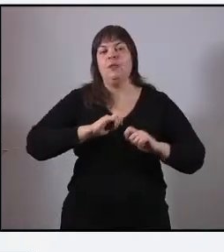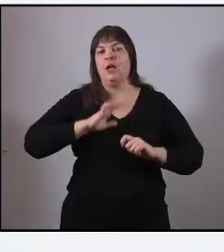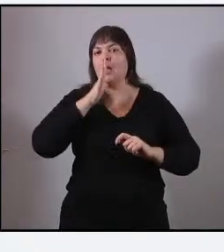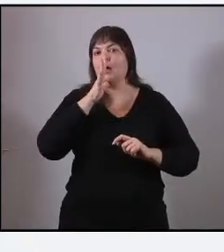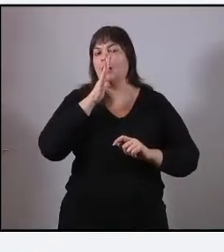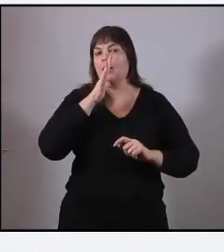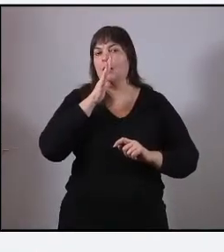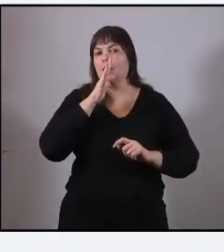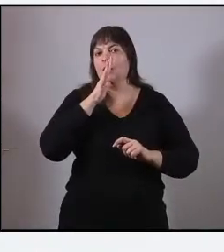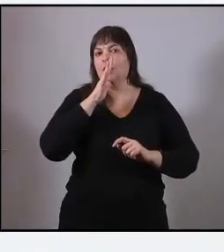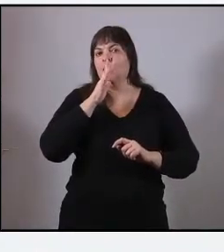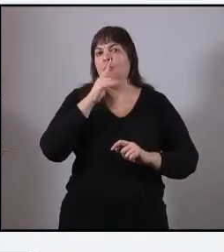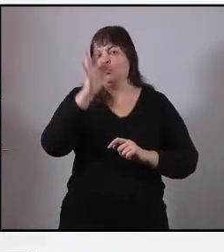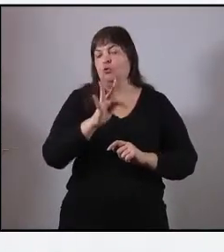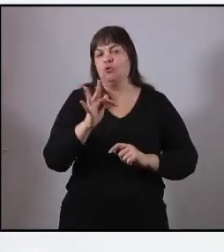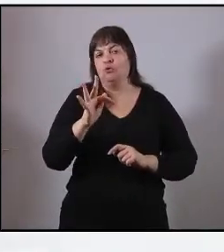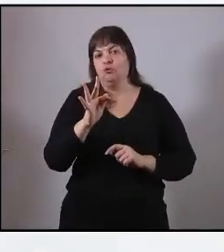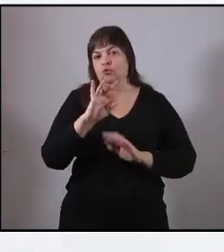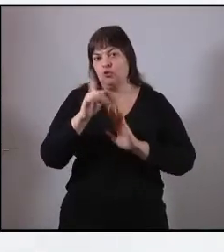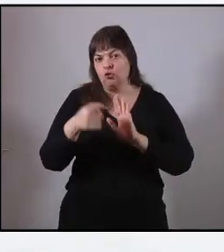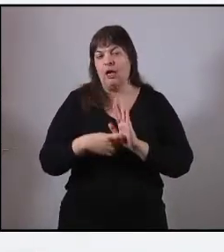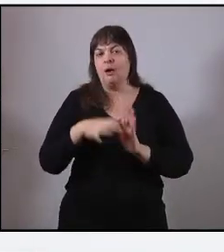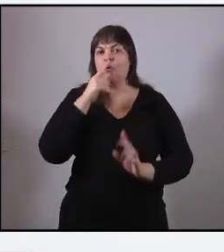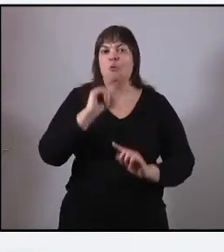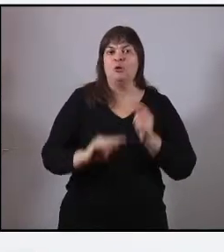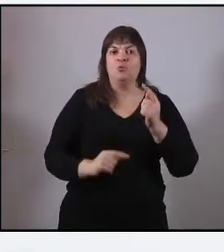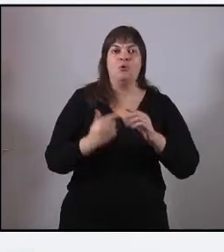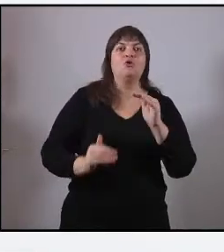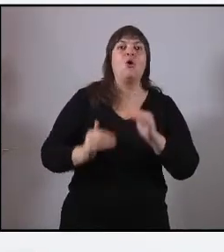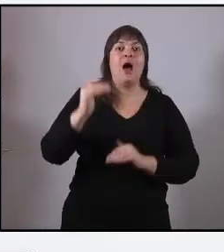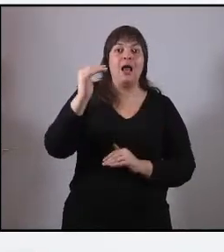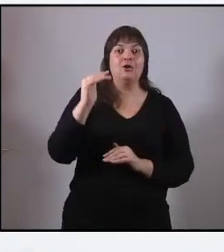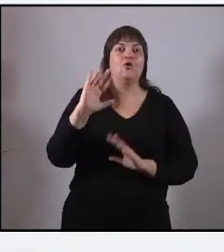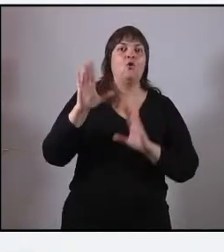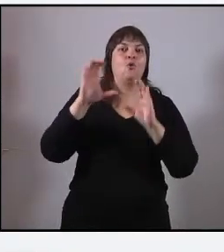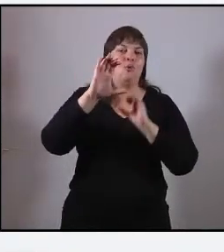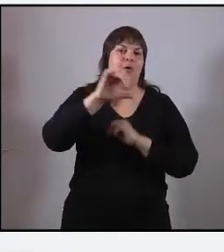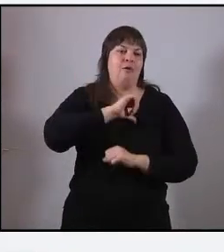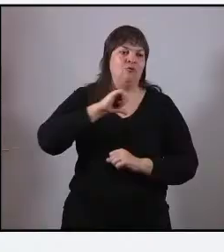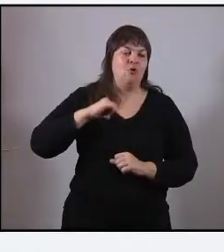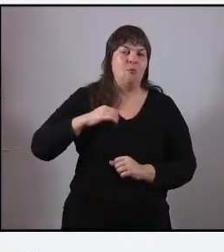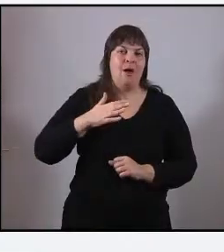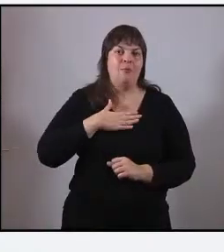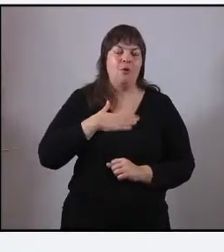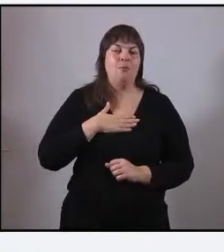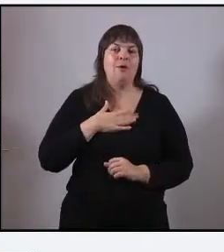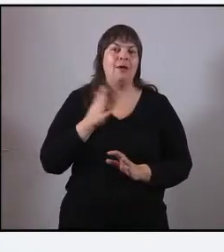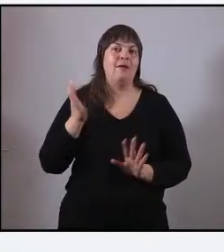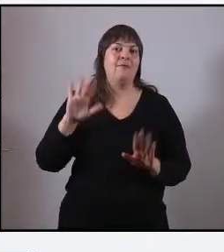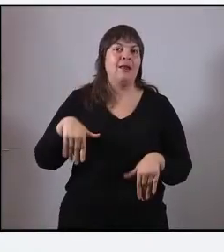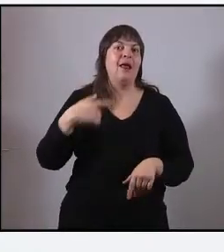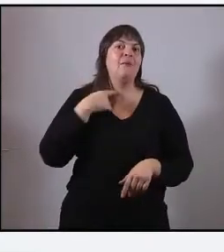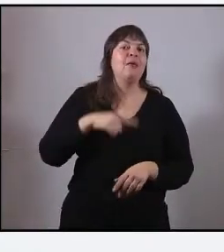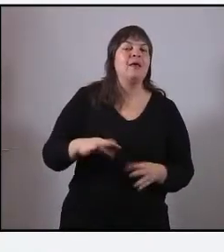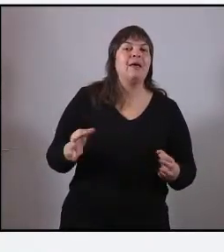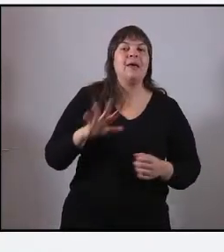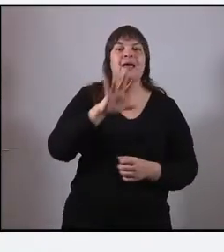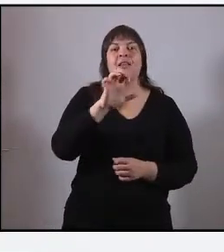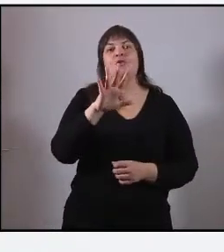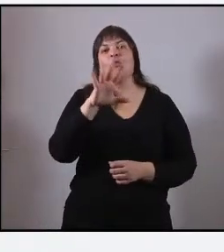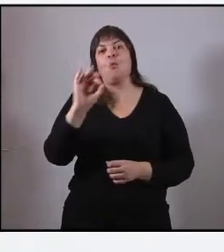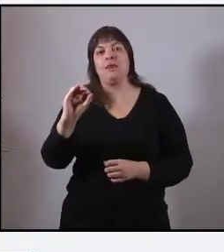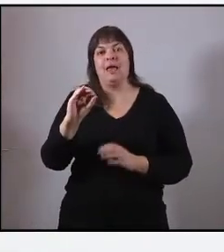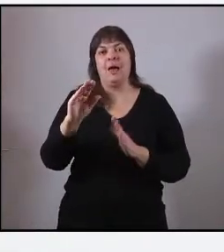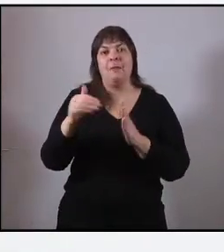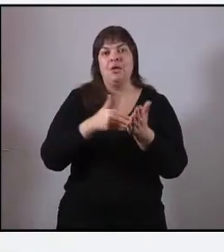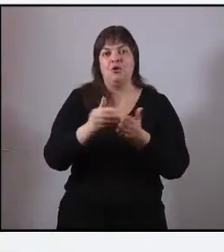de 3 enmiendas a la totalidad al presupuesto más alto de nuestra comunidad autónoma y con una pérdida de 550 millones